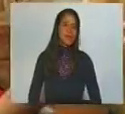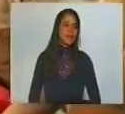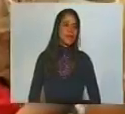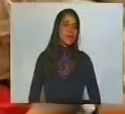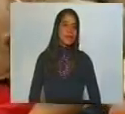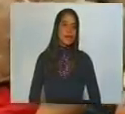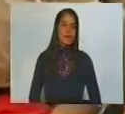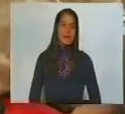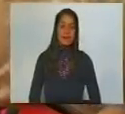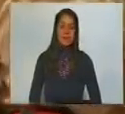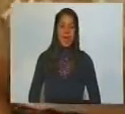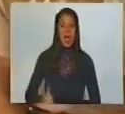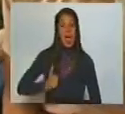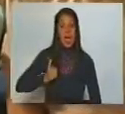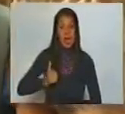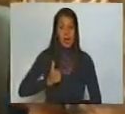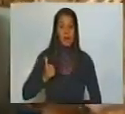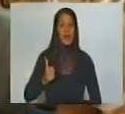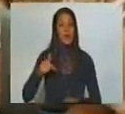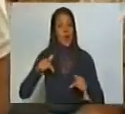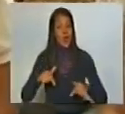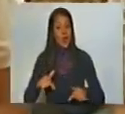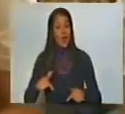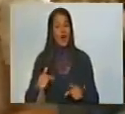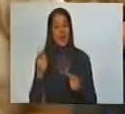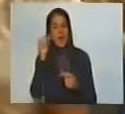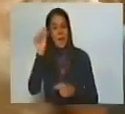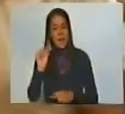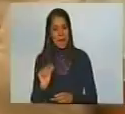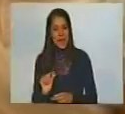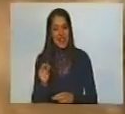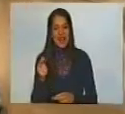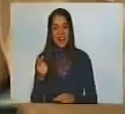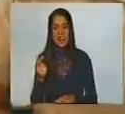Bueno, aprovechen que hoy estoy de oferta.